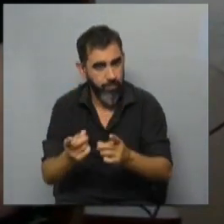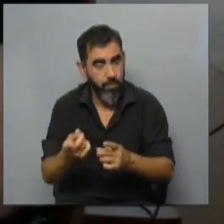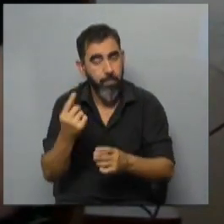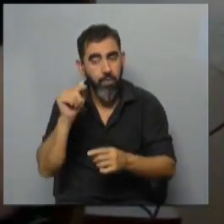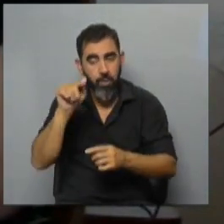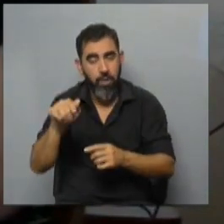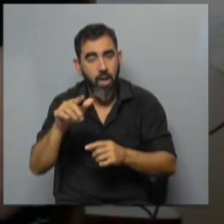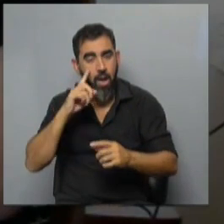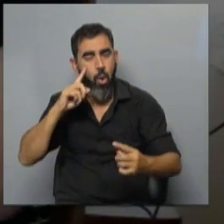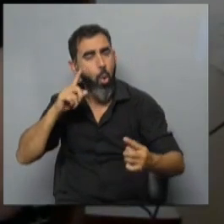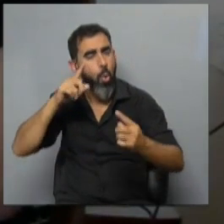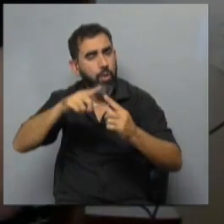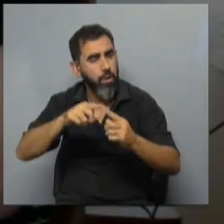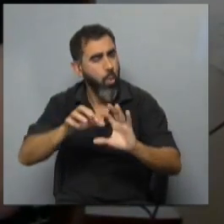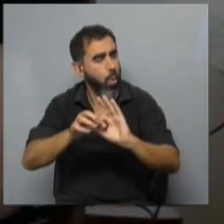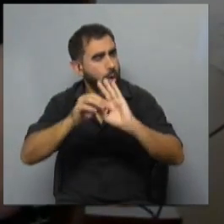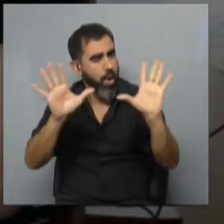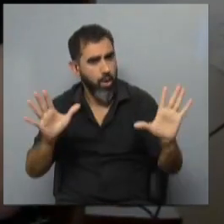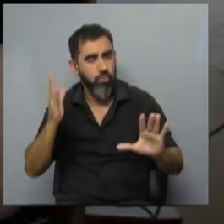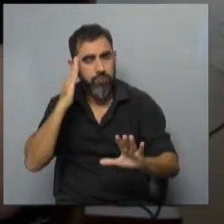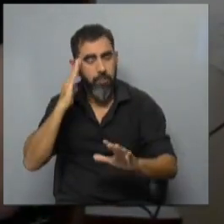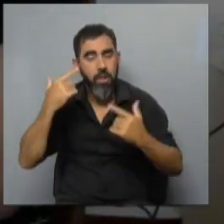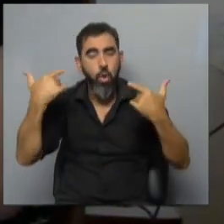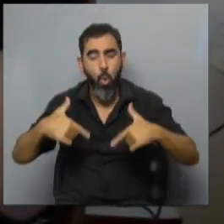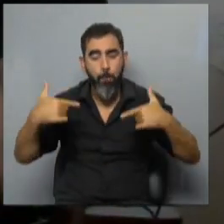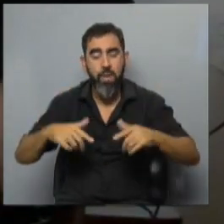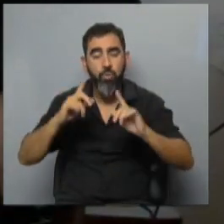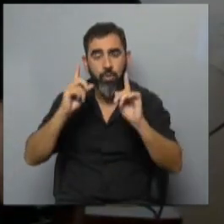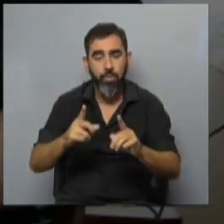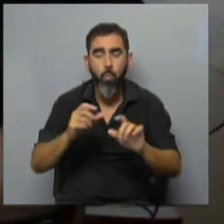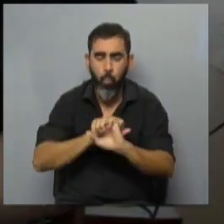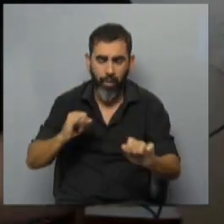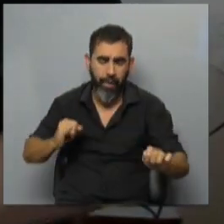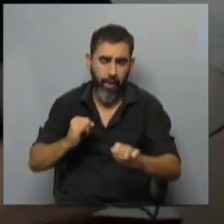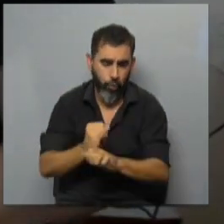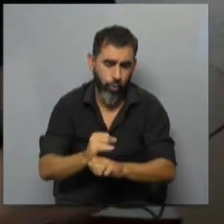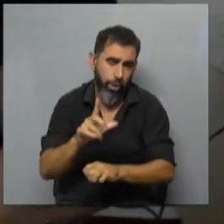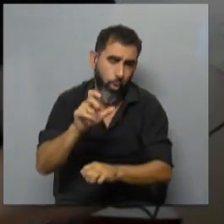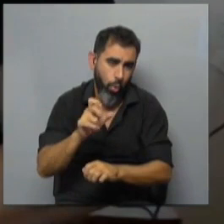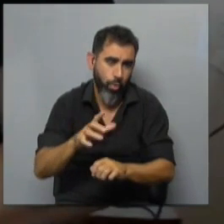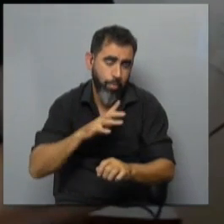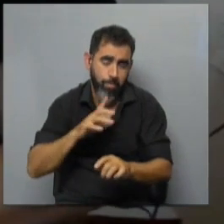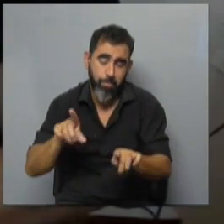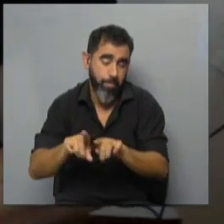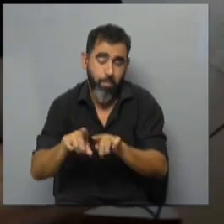tiene sus metas planteadas y con los ministros que podrán cometer algunos errores como